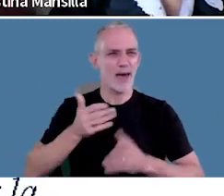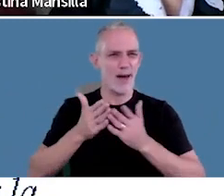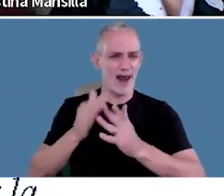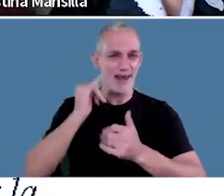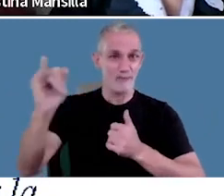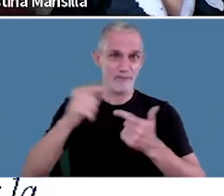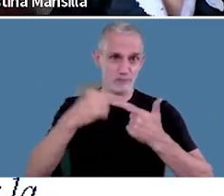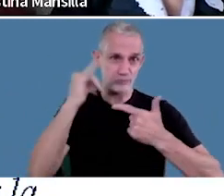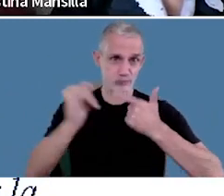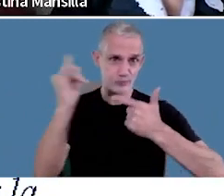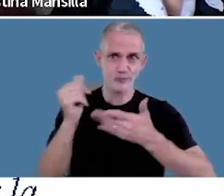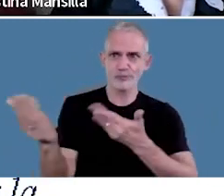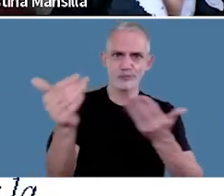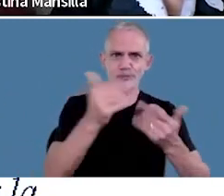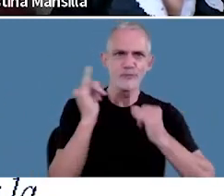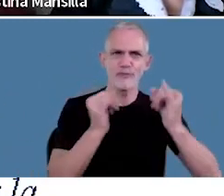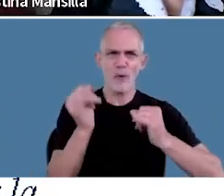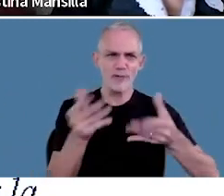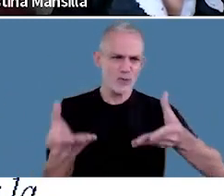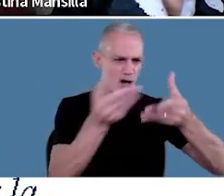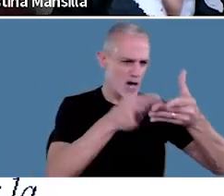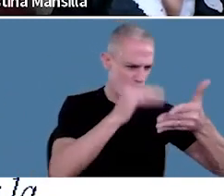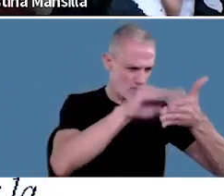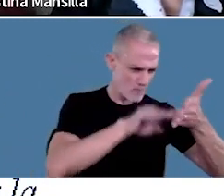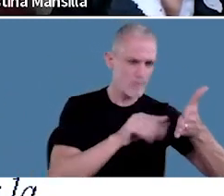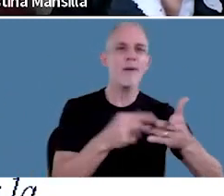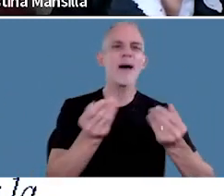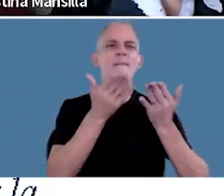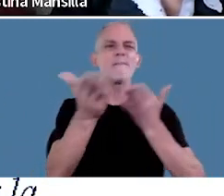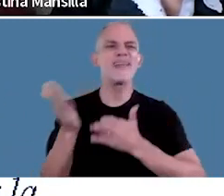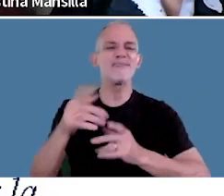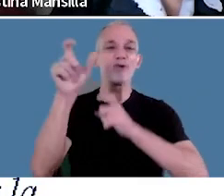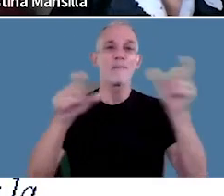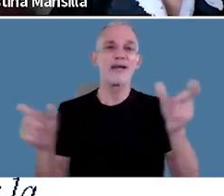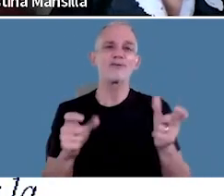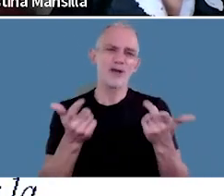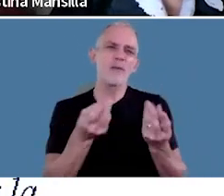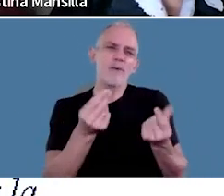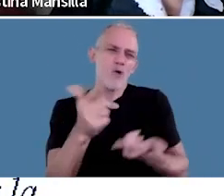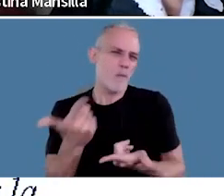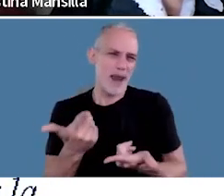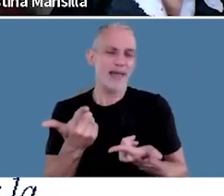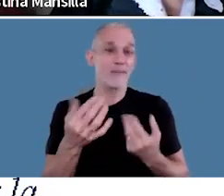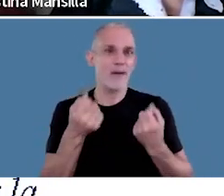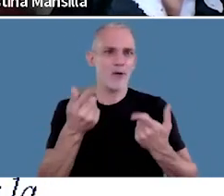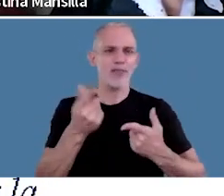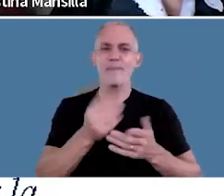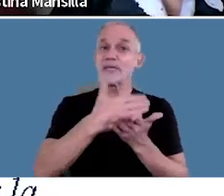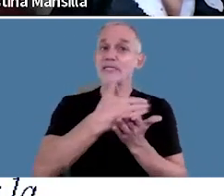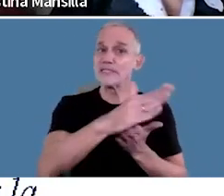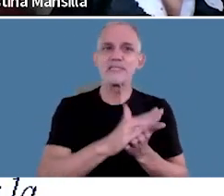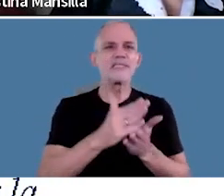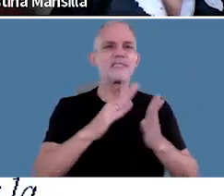que la idea es alcanzar a beneficiar personas en estado de vulnerabilidad y se excluyen los